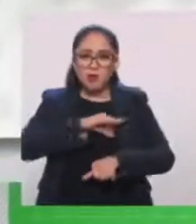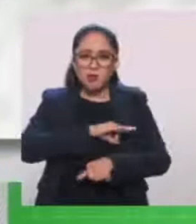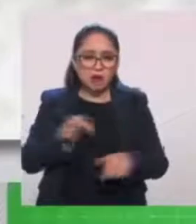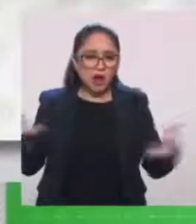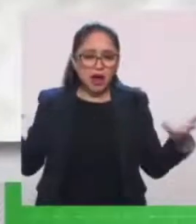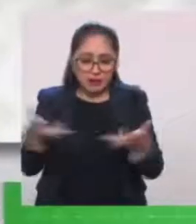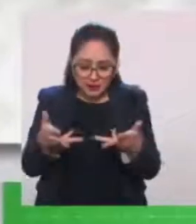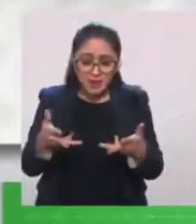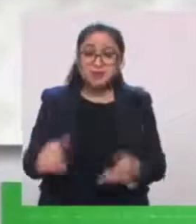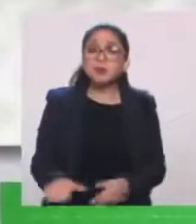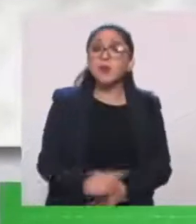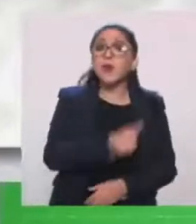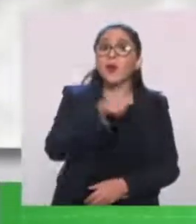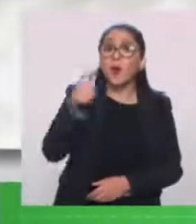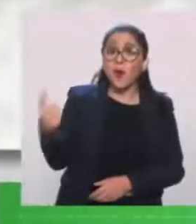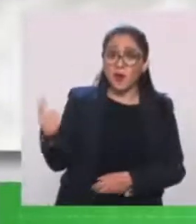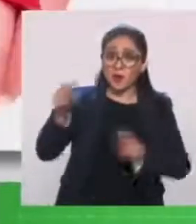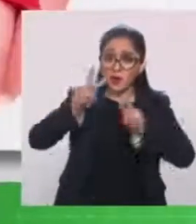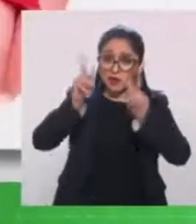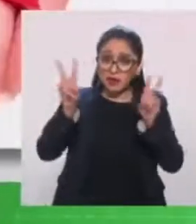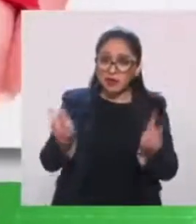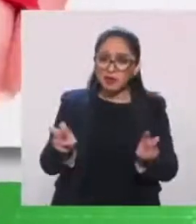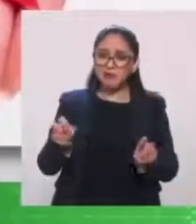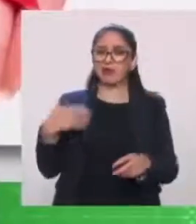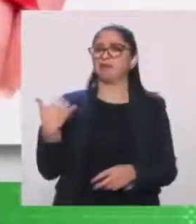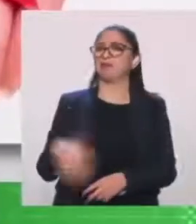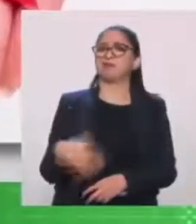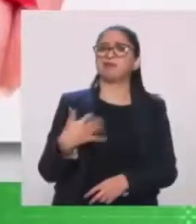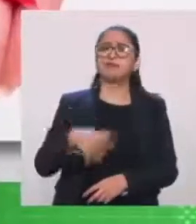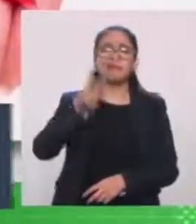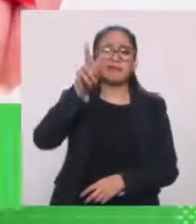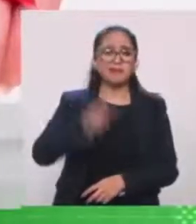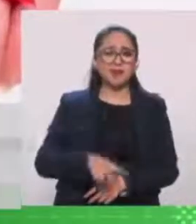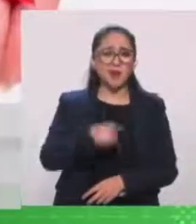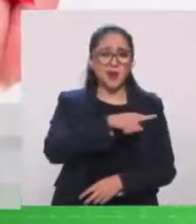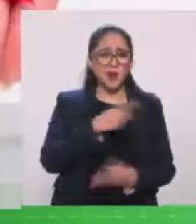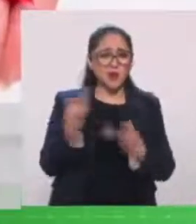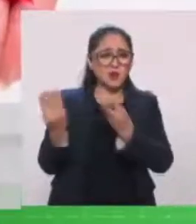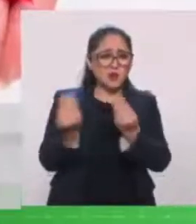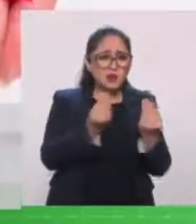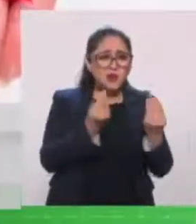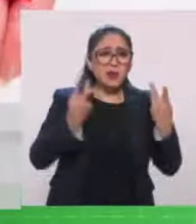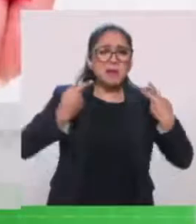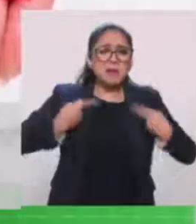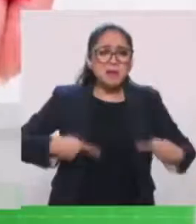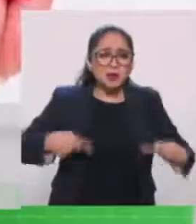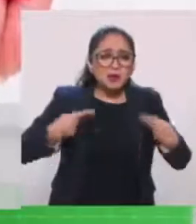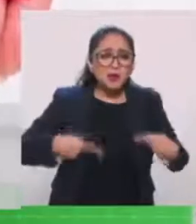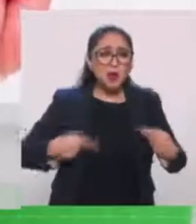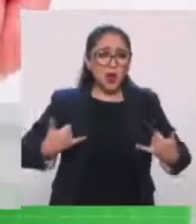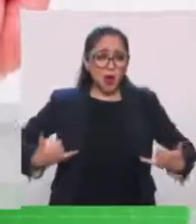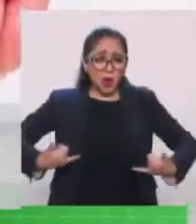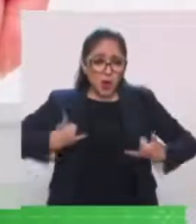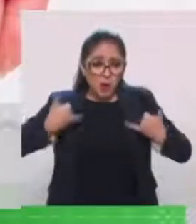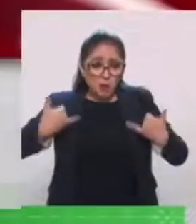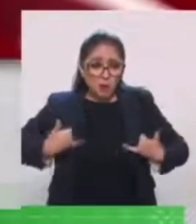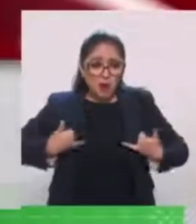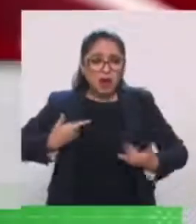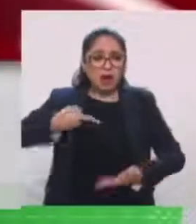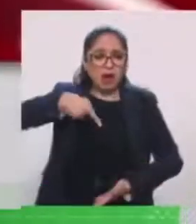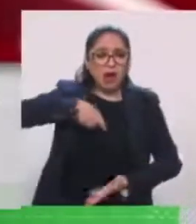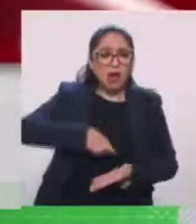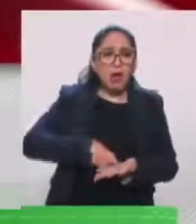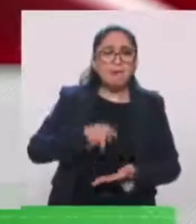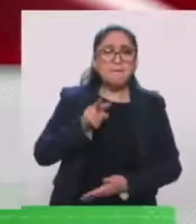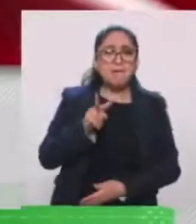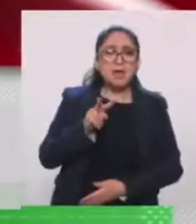lamentable, es que un porcentaje alto de nuestra población joven vive con el virus por